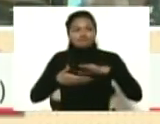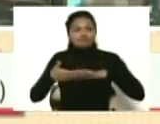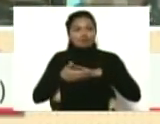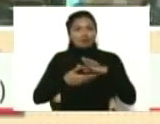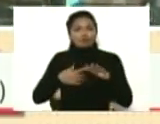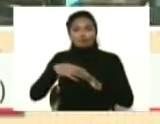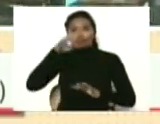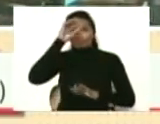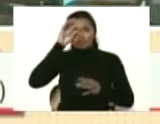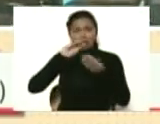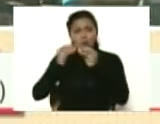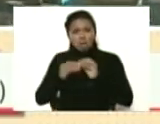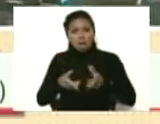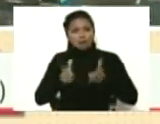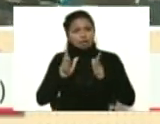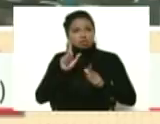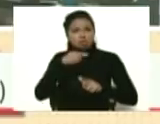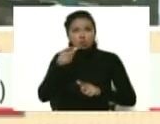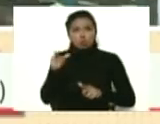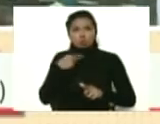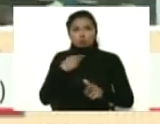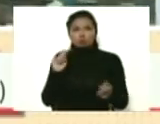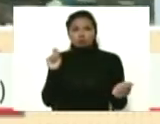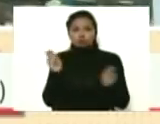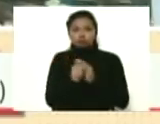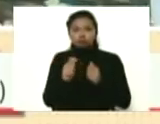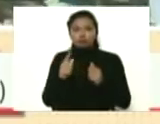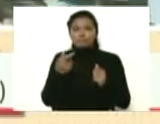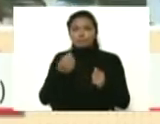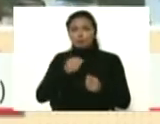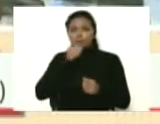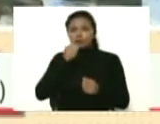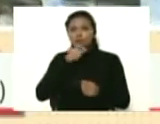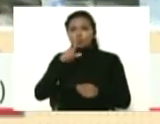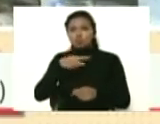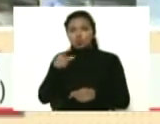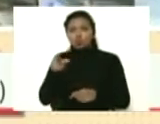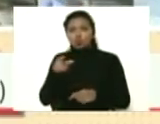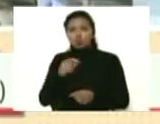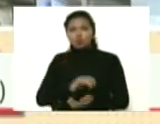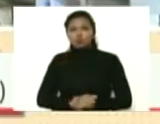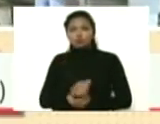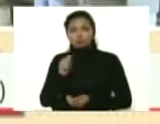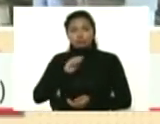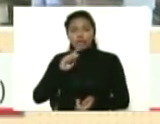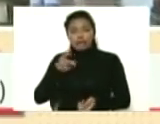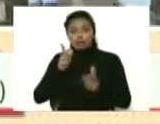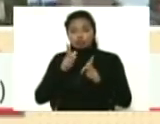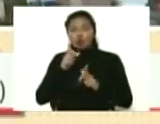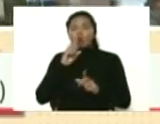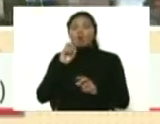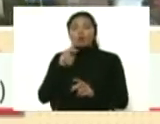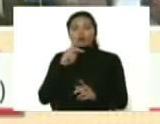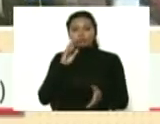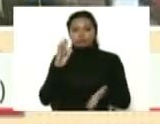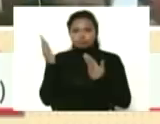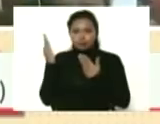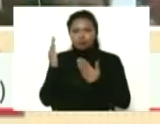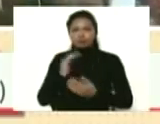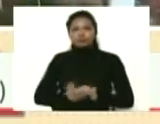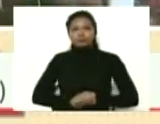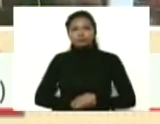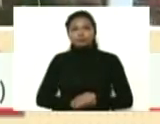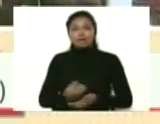no sé si ya está corregido, está sustituido el micrófono, por favor, aquí. Bueno, adelante, primer